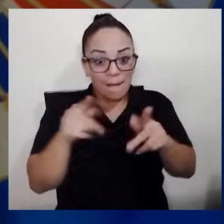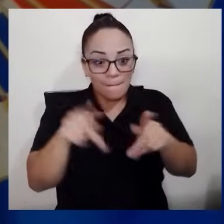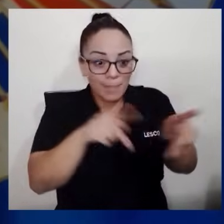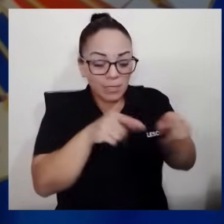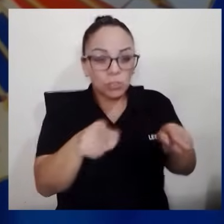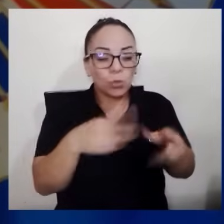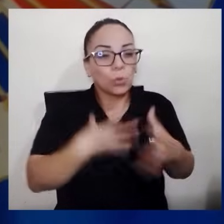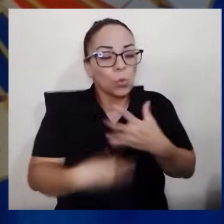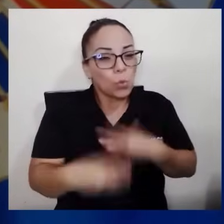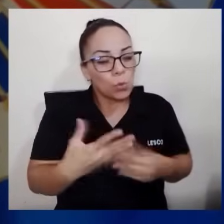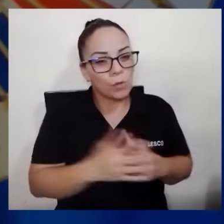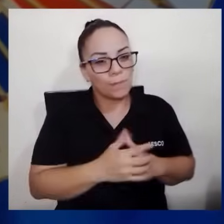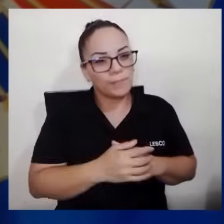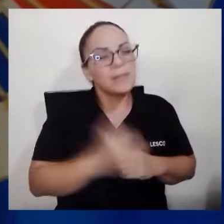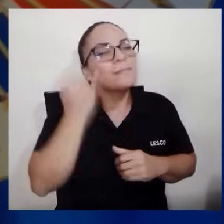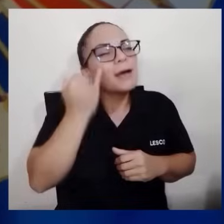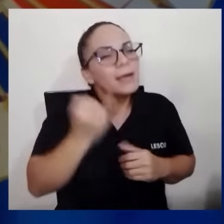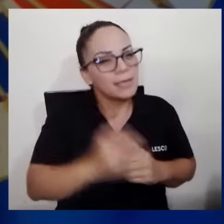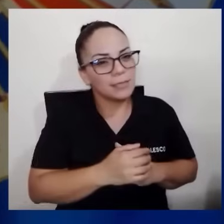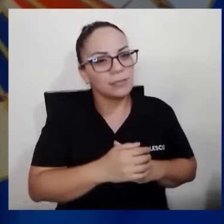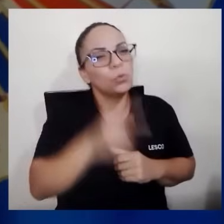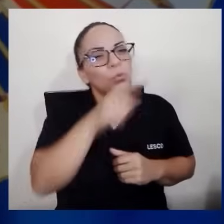esto estimables